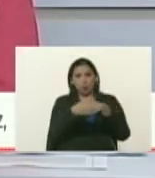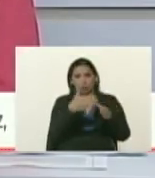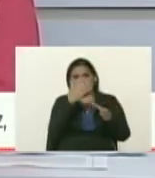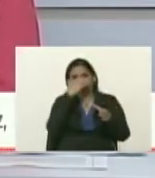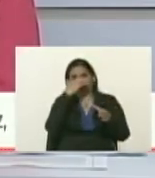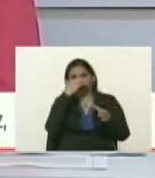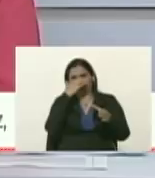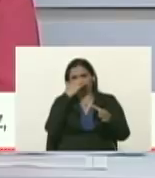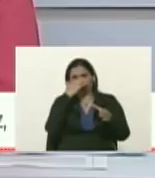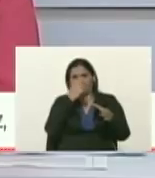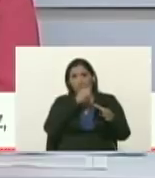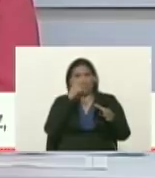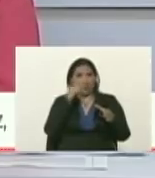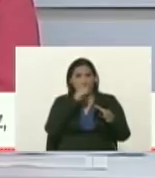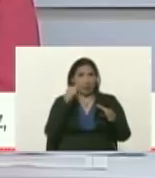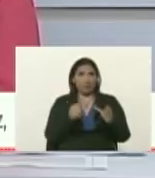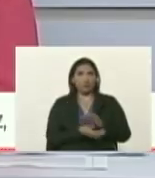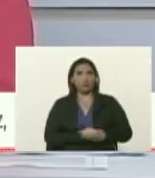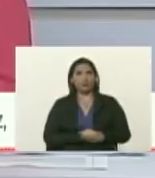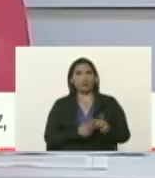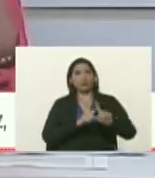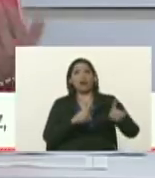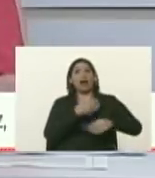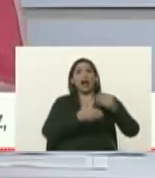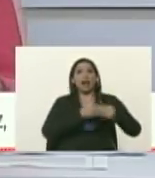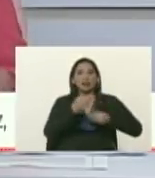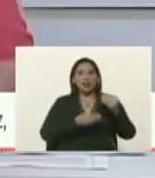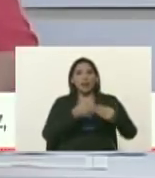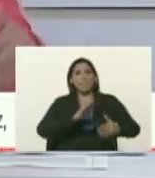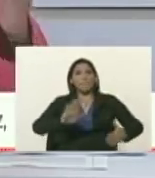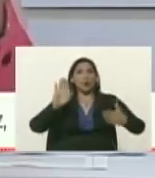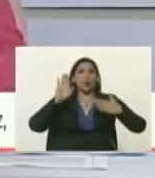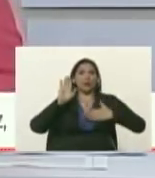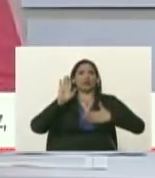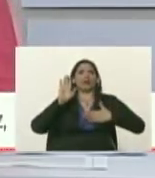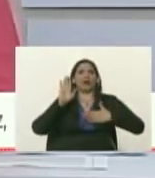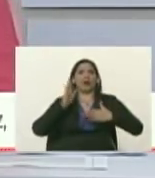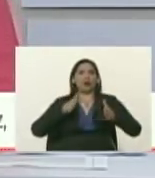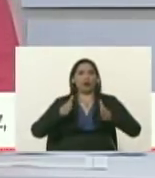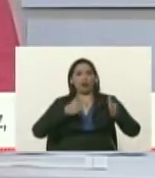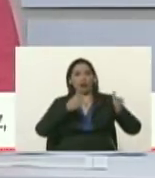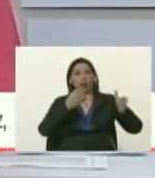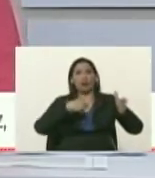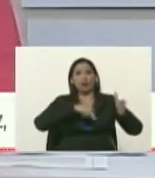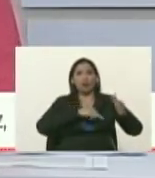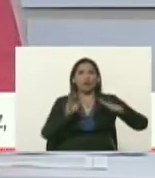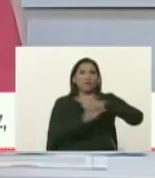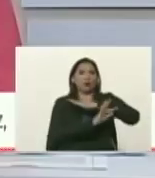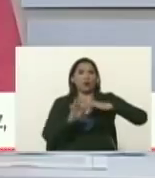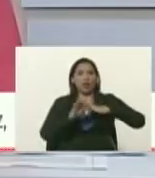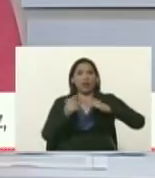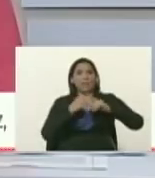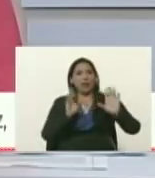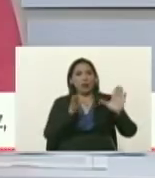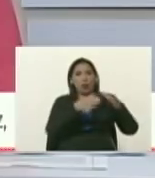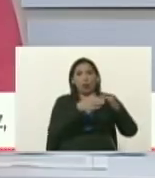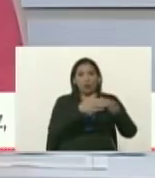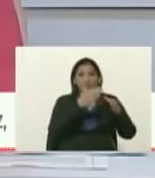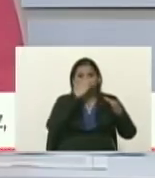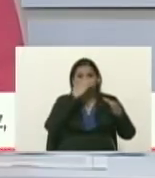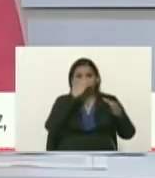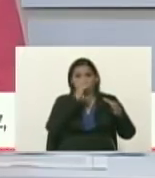paramilitar y narcotraficante para establecer y prometerles un corredor en nuestra frontera para que esta organización